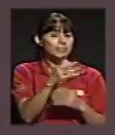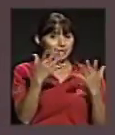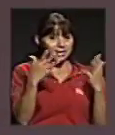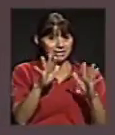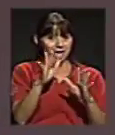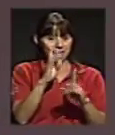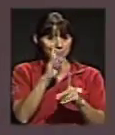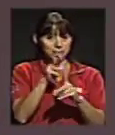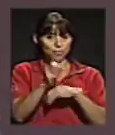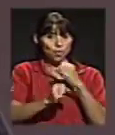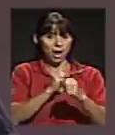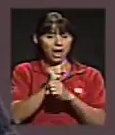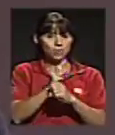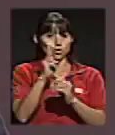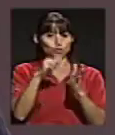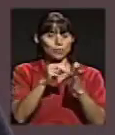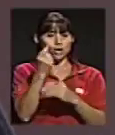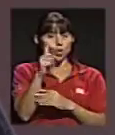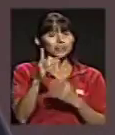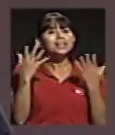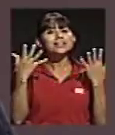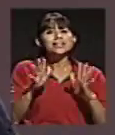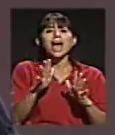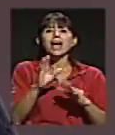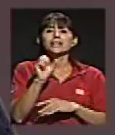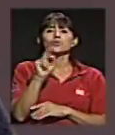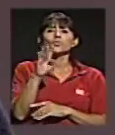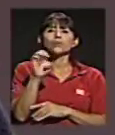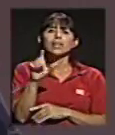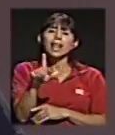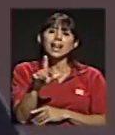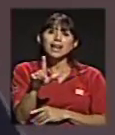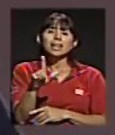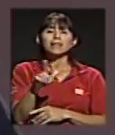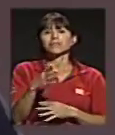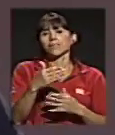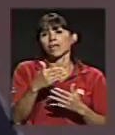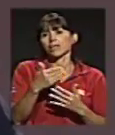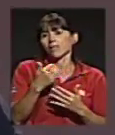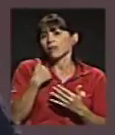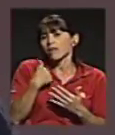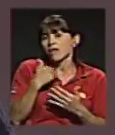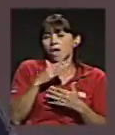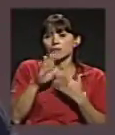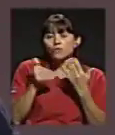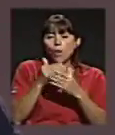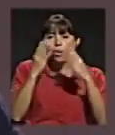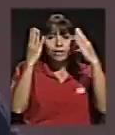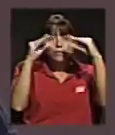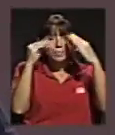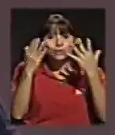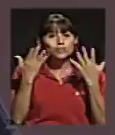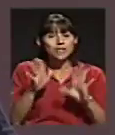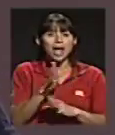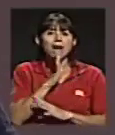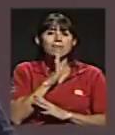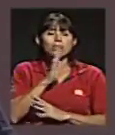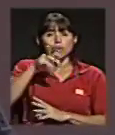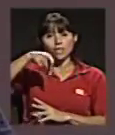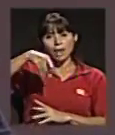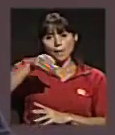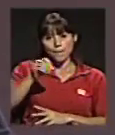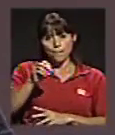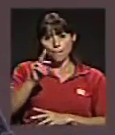estaba hablando de la portabilidad numérica, ya la SUTEL tenía los términos de referencia, ya pues estaba hablando de esto, pero